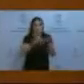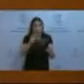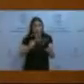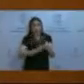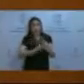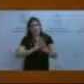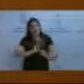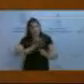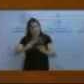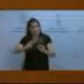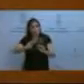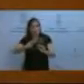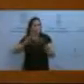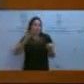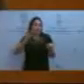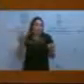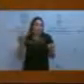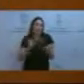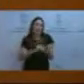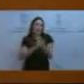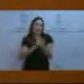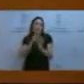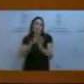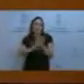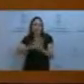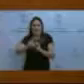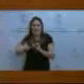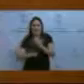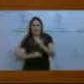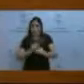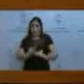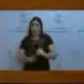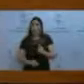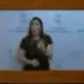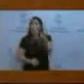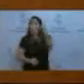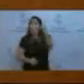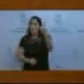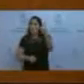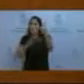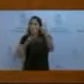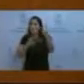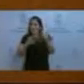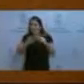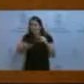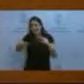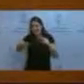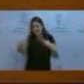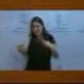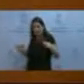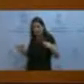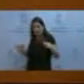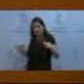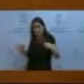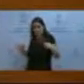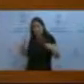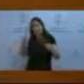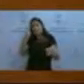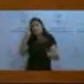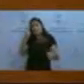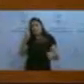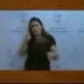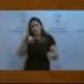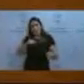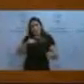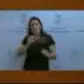características, utiliza varios factores. Pero uno de ellos es el resultado de las políticas anteriores. Y aquí es donde iba yo. ¿Sabe dónde nos quedamos en la tasa